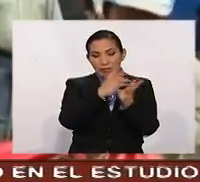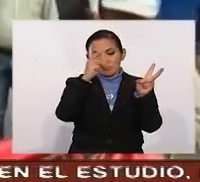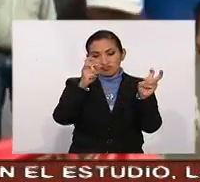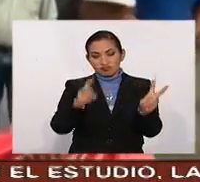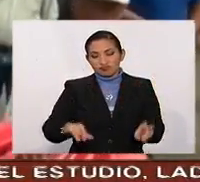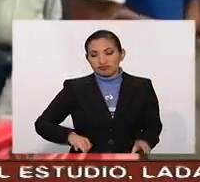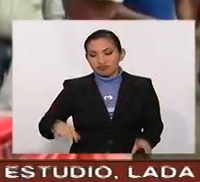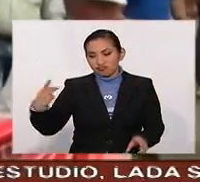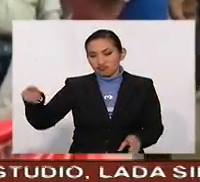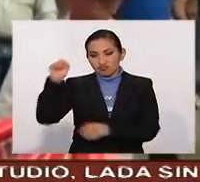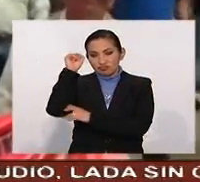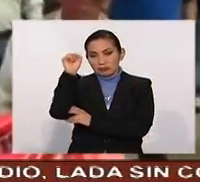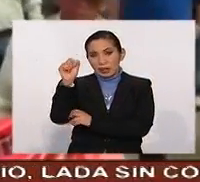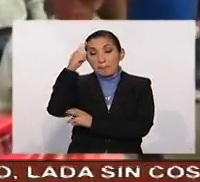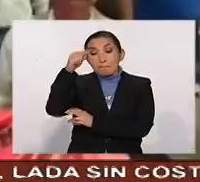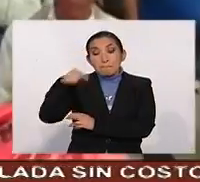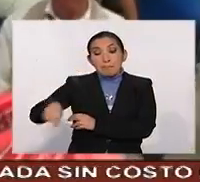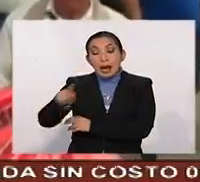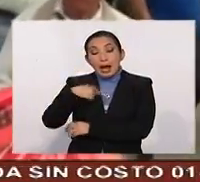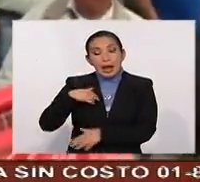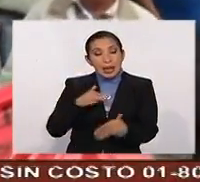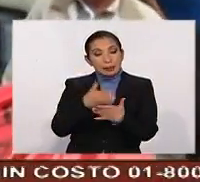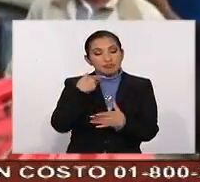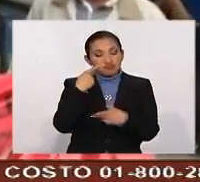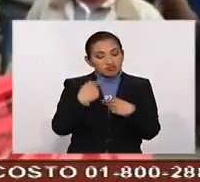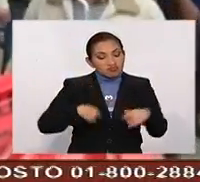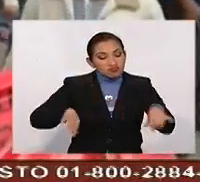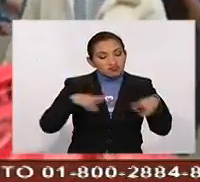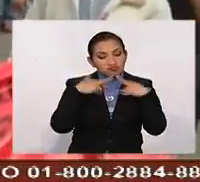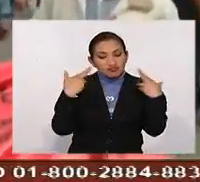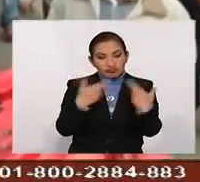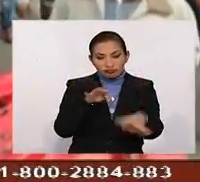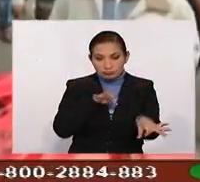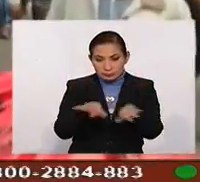de interés gremial para que se aborde en una eventual